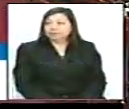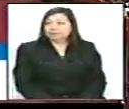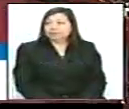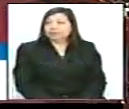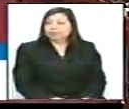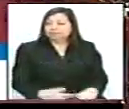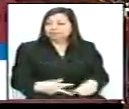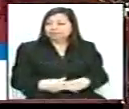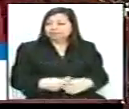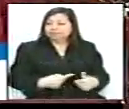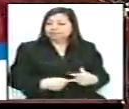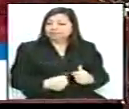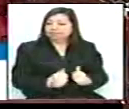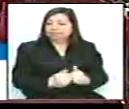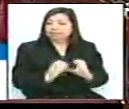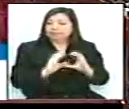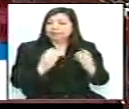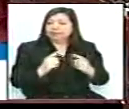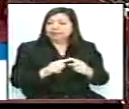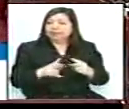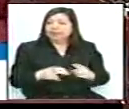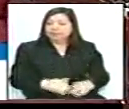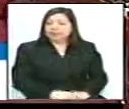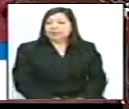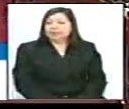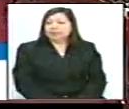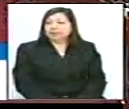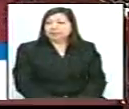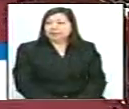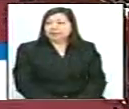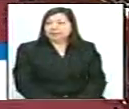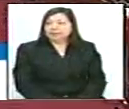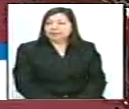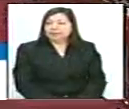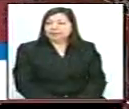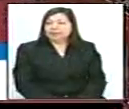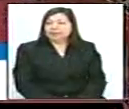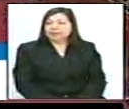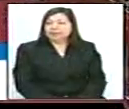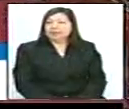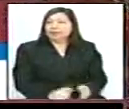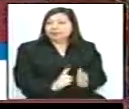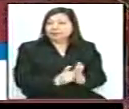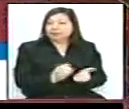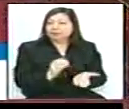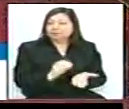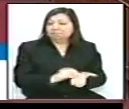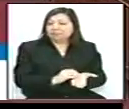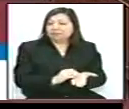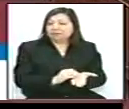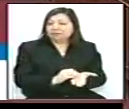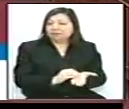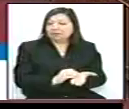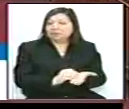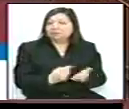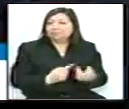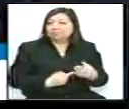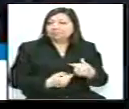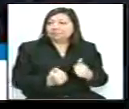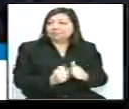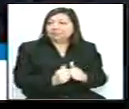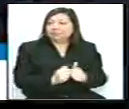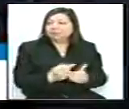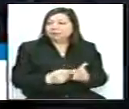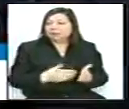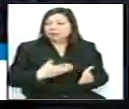una pausa promocional, amigos de Congreso Televisión, recordándoles que en unos minutos más seguramente vamos a poder regresar con